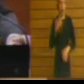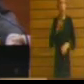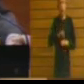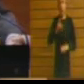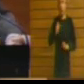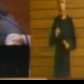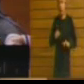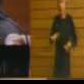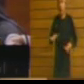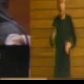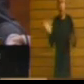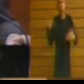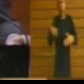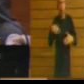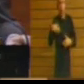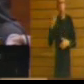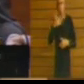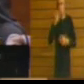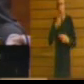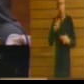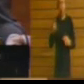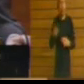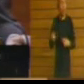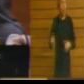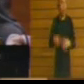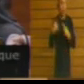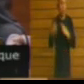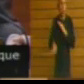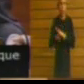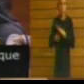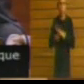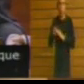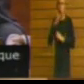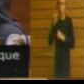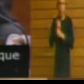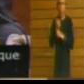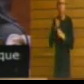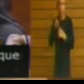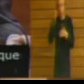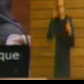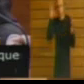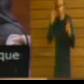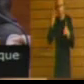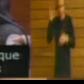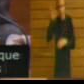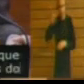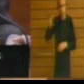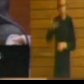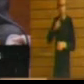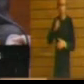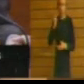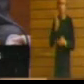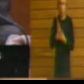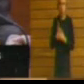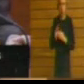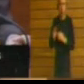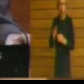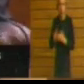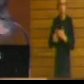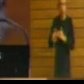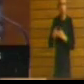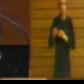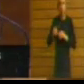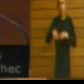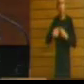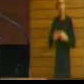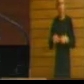va a salir adelante, porque ahí está el trabajo y la dedicación de los docentes y está también la apuesta de futuro que han hecho las familias. Y por lo